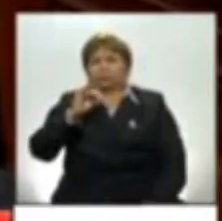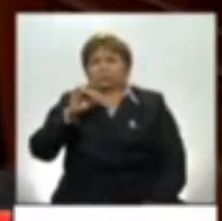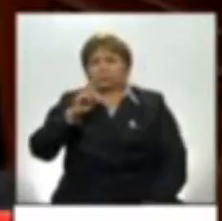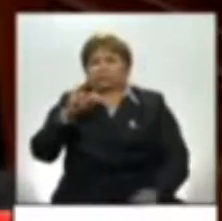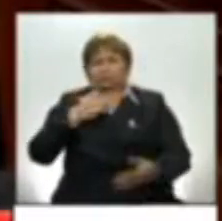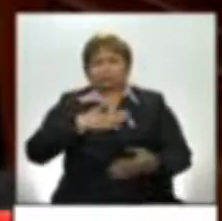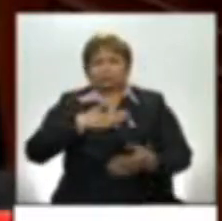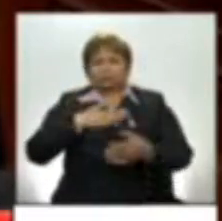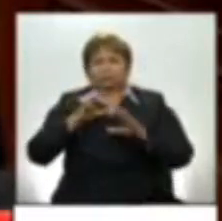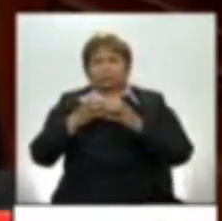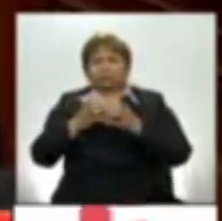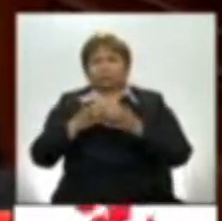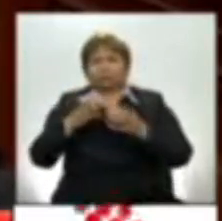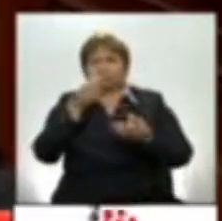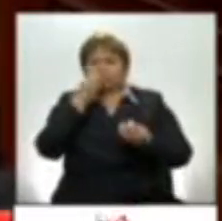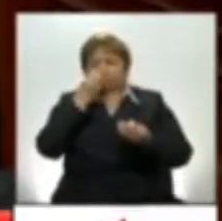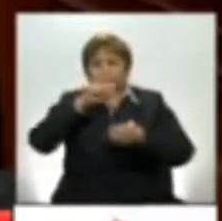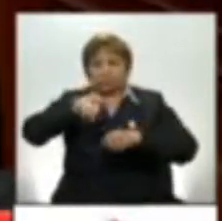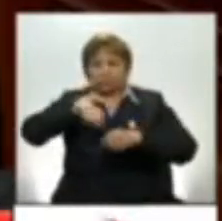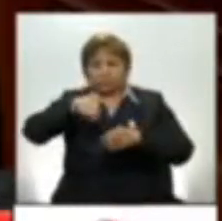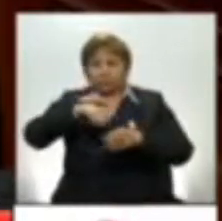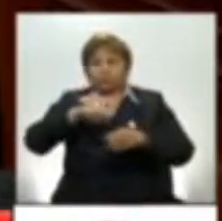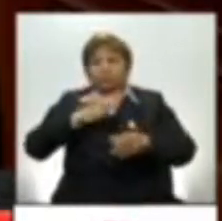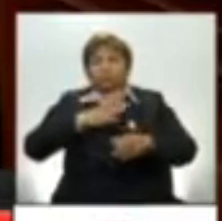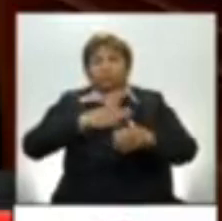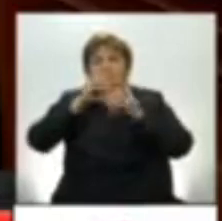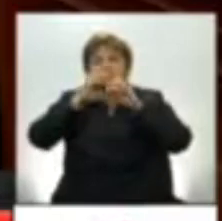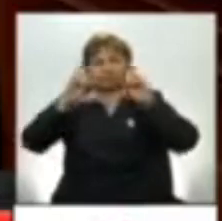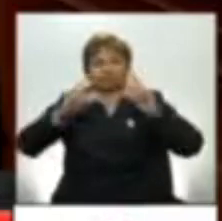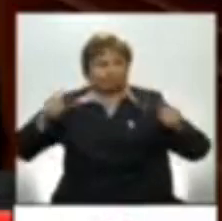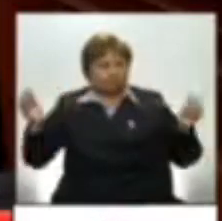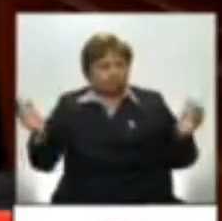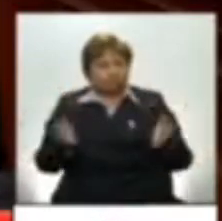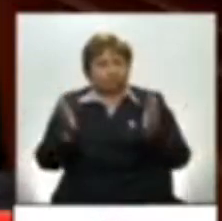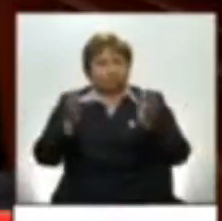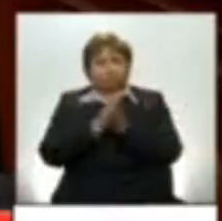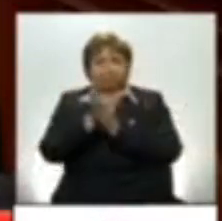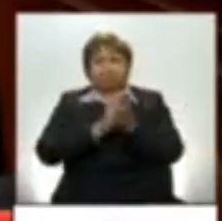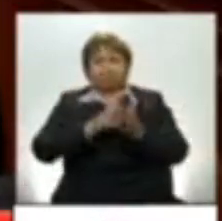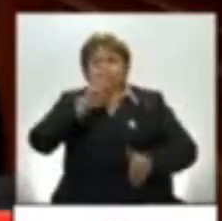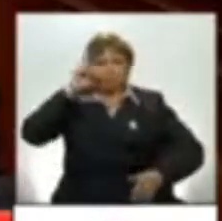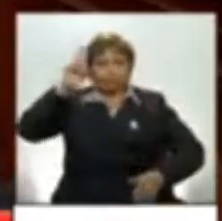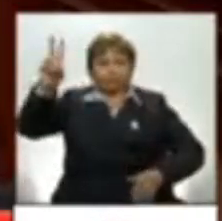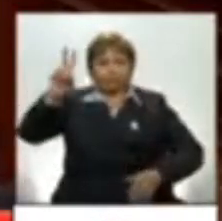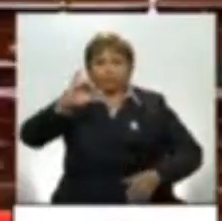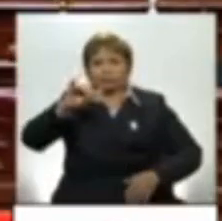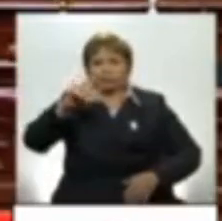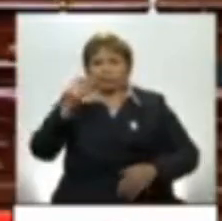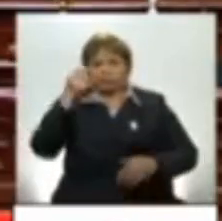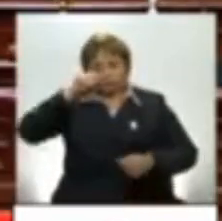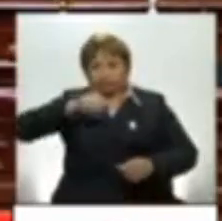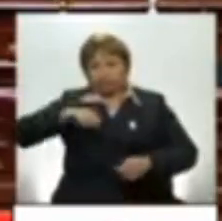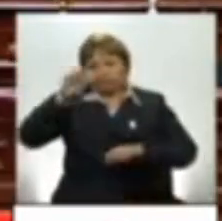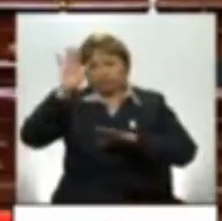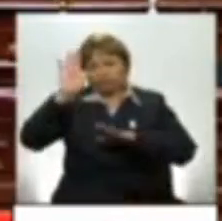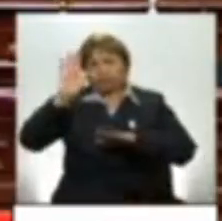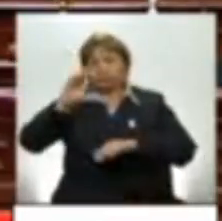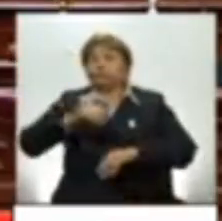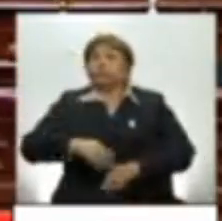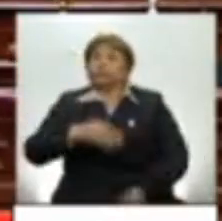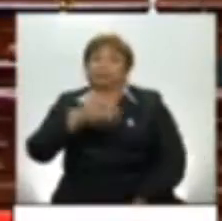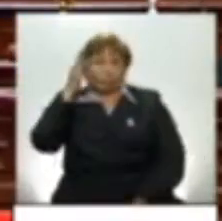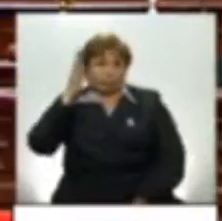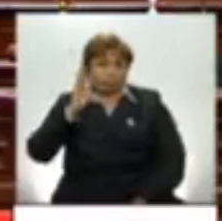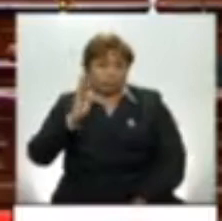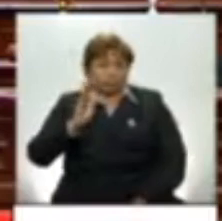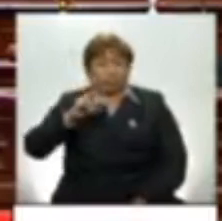de los vasos de leche y comedores populares, y por mi distrito pujante y luchador de arte y tarde. ¡Sí, juro! Si así lo hace, que Dios